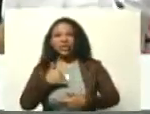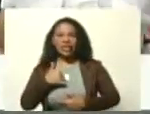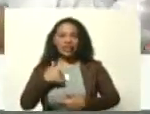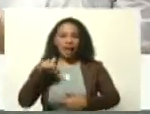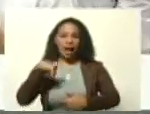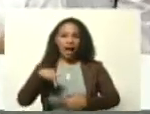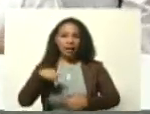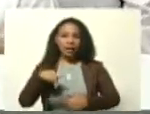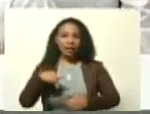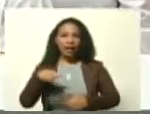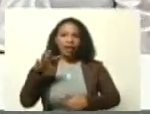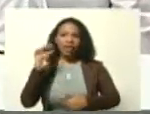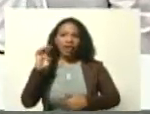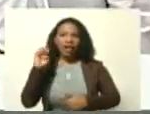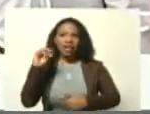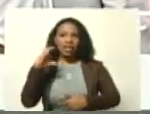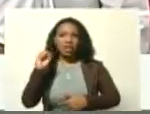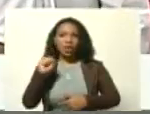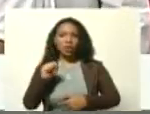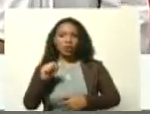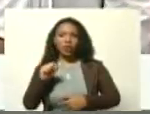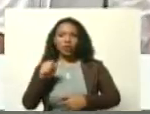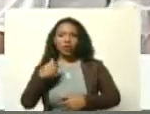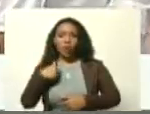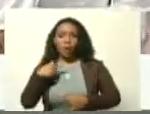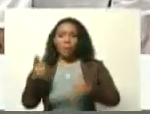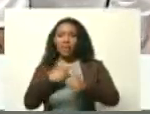Pimentel? Bueno, principalmente agradecido